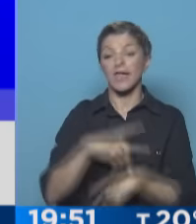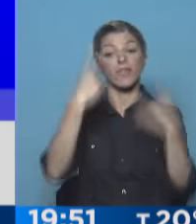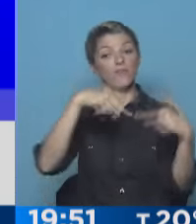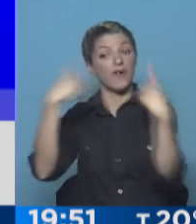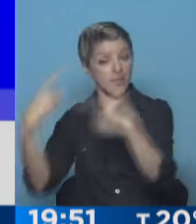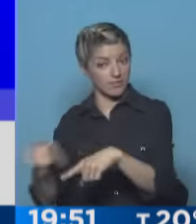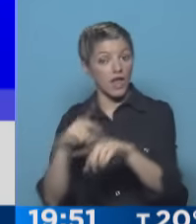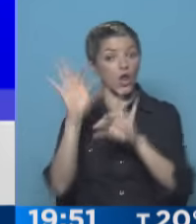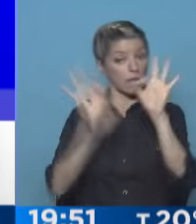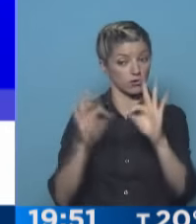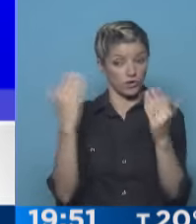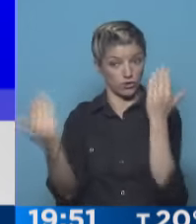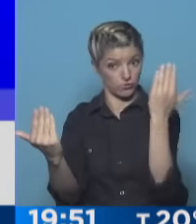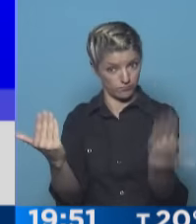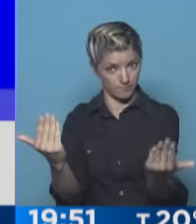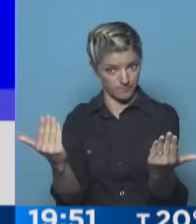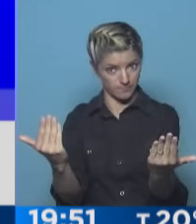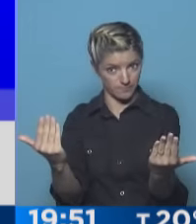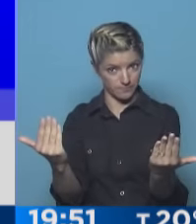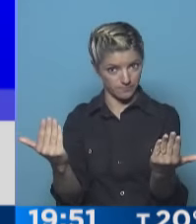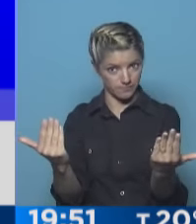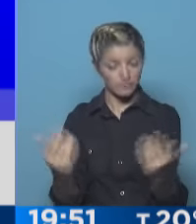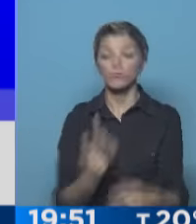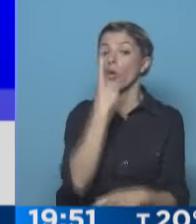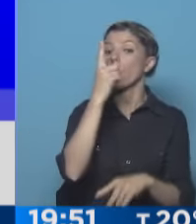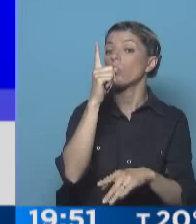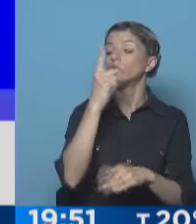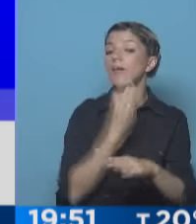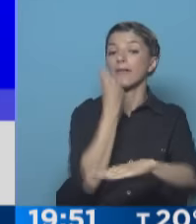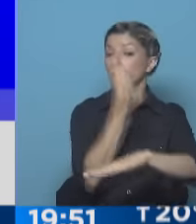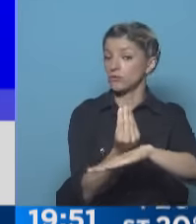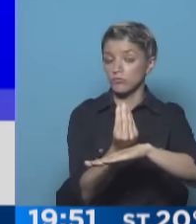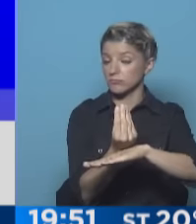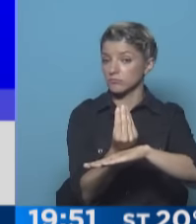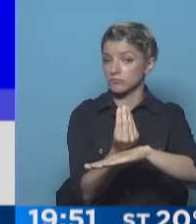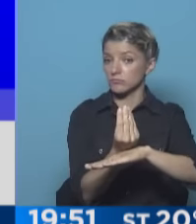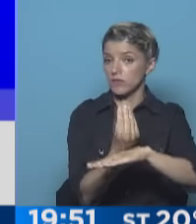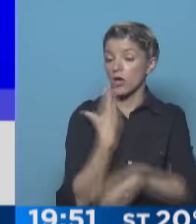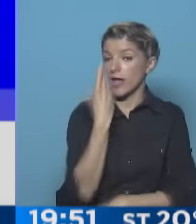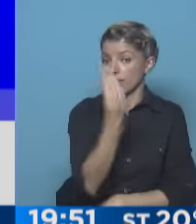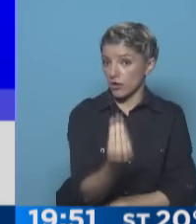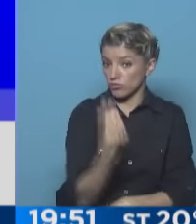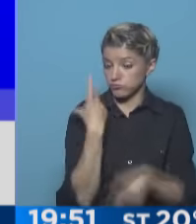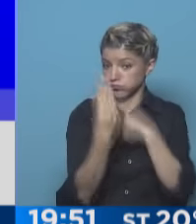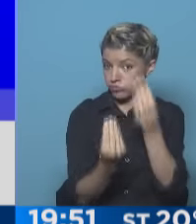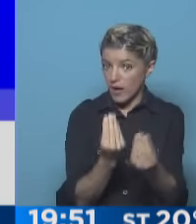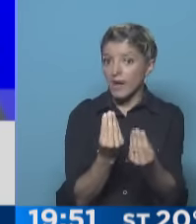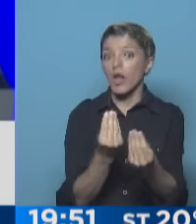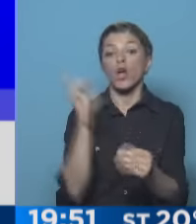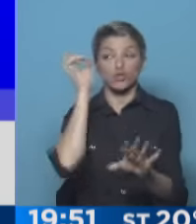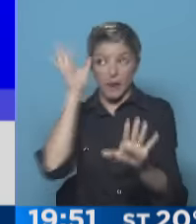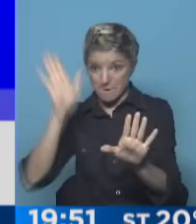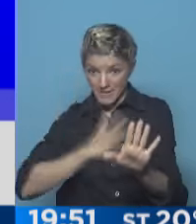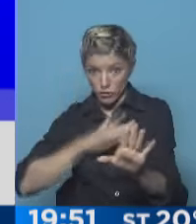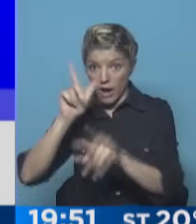entre un entre un candidato y otro un candidato que representa con todo respeto hacia los que viven en capital Federal porque